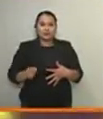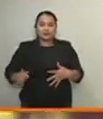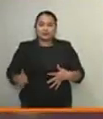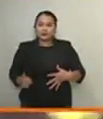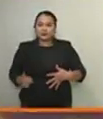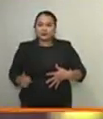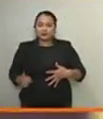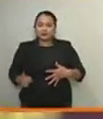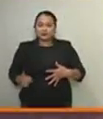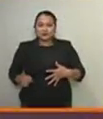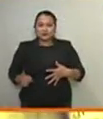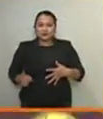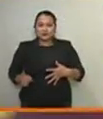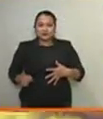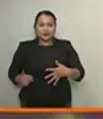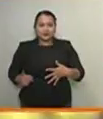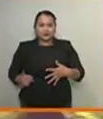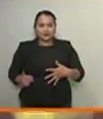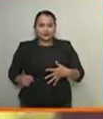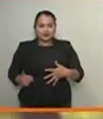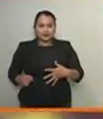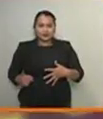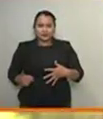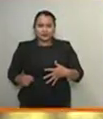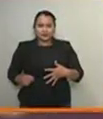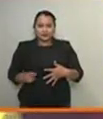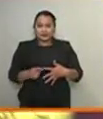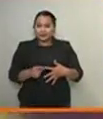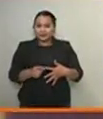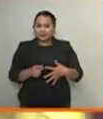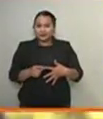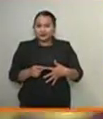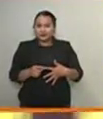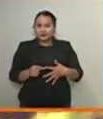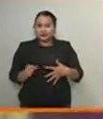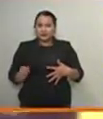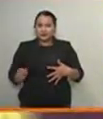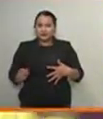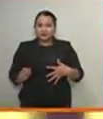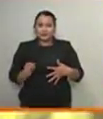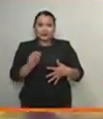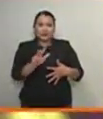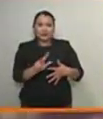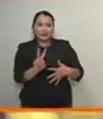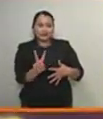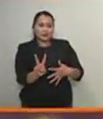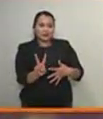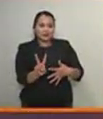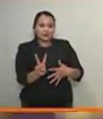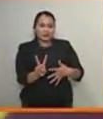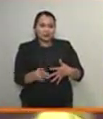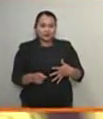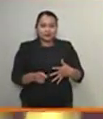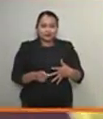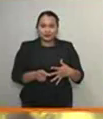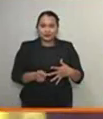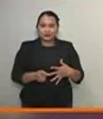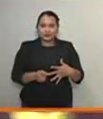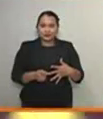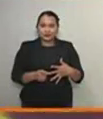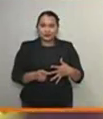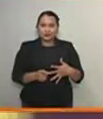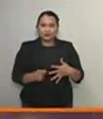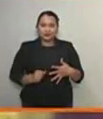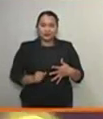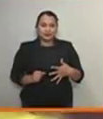suerte, porque este es el 32, tercer número millonario para